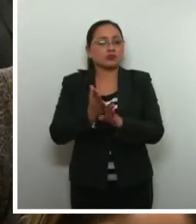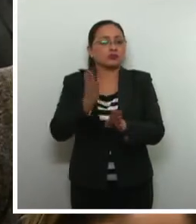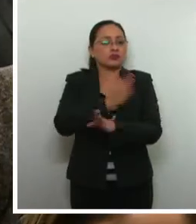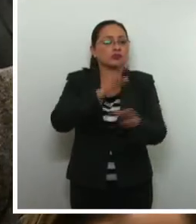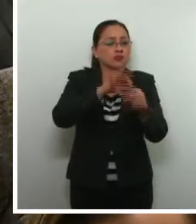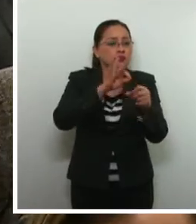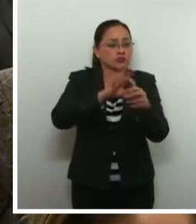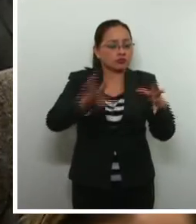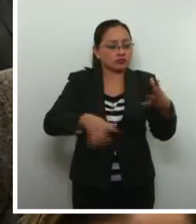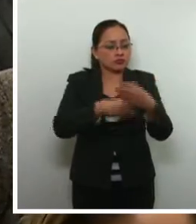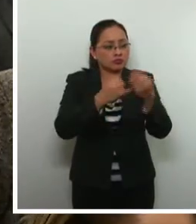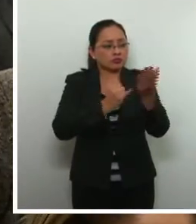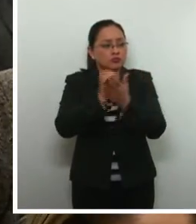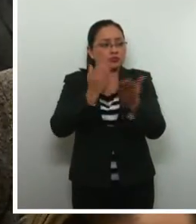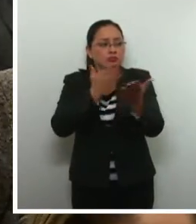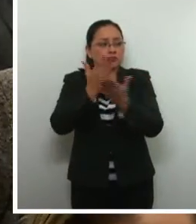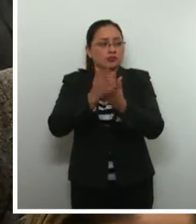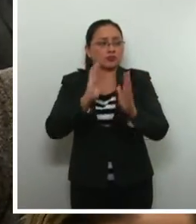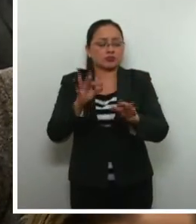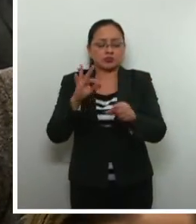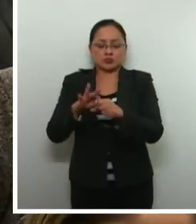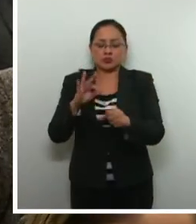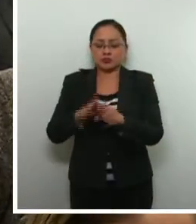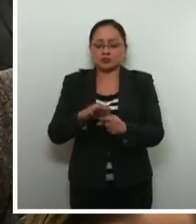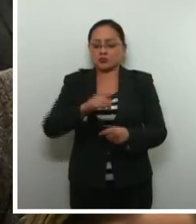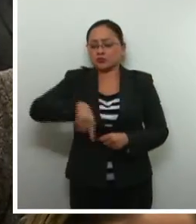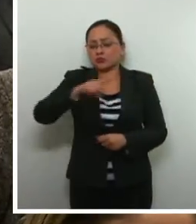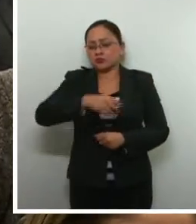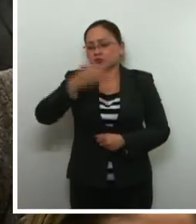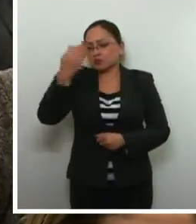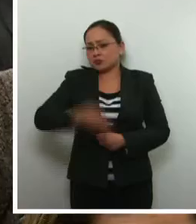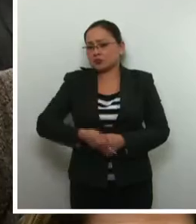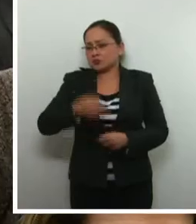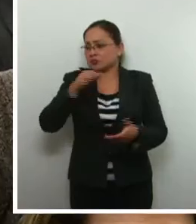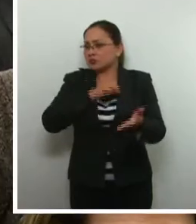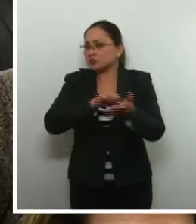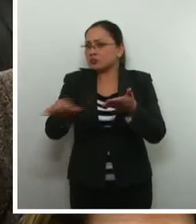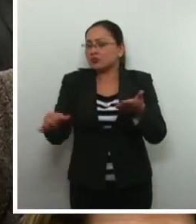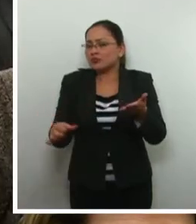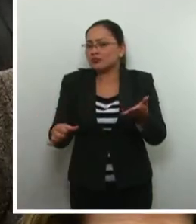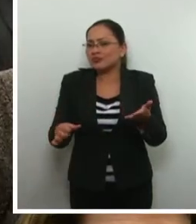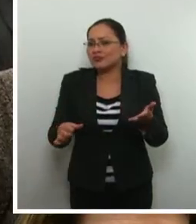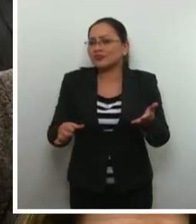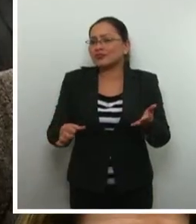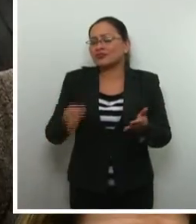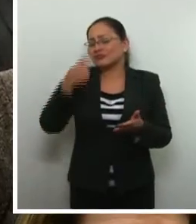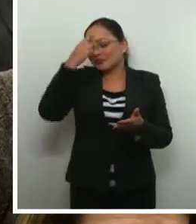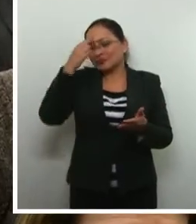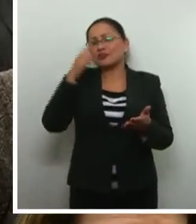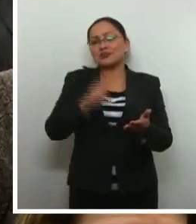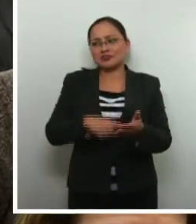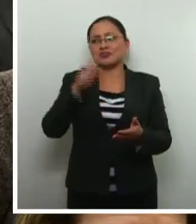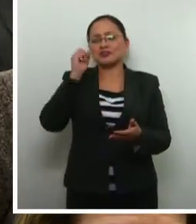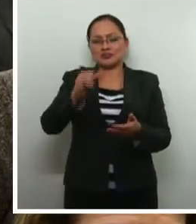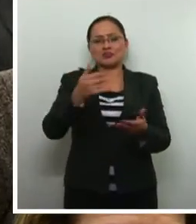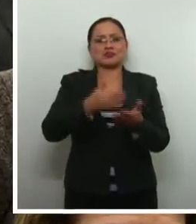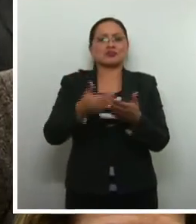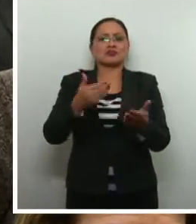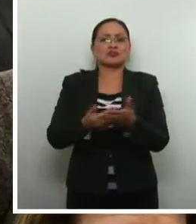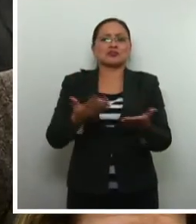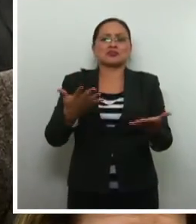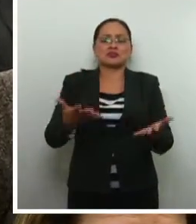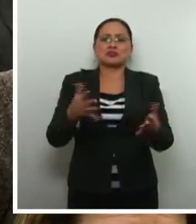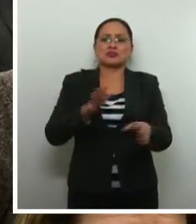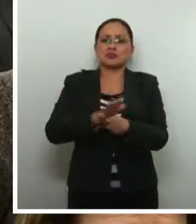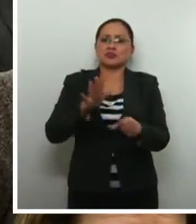en la megareserva y se aceptó y se eliminó. Entonces sí me parece que estamos en un asunto de